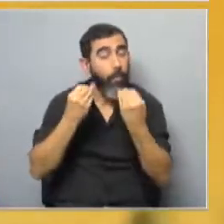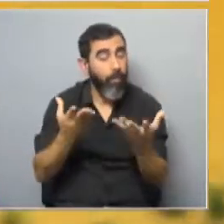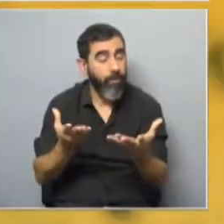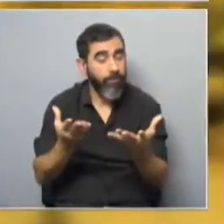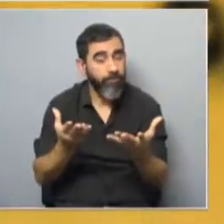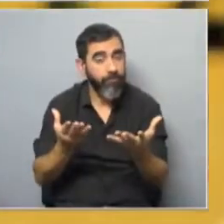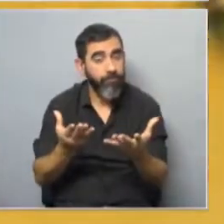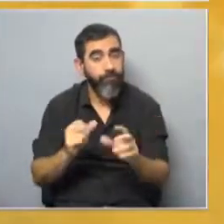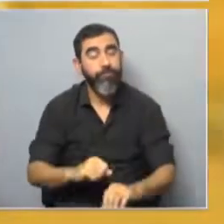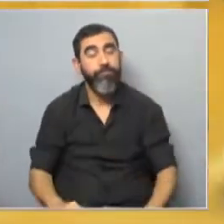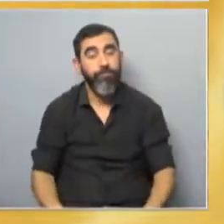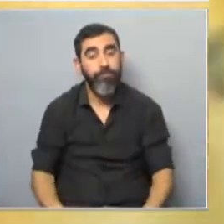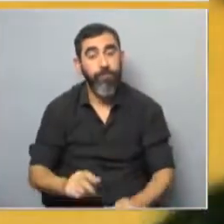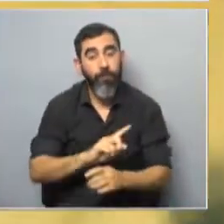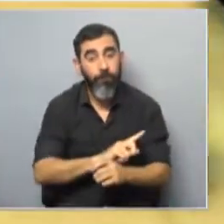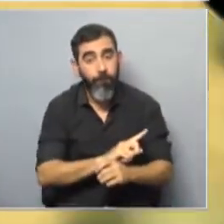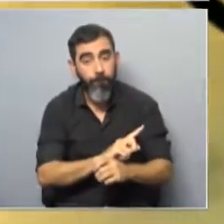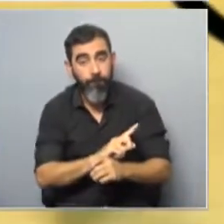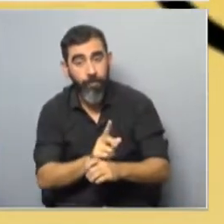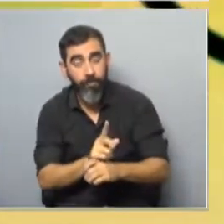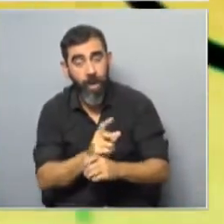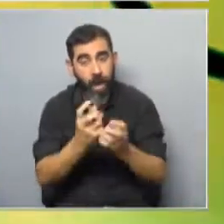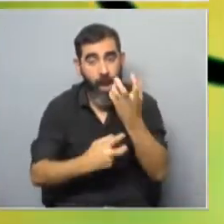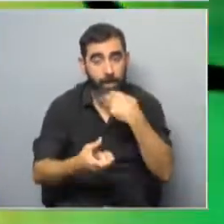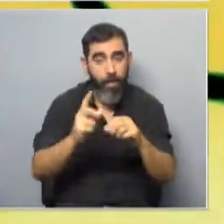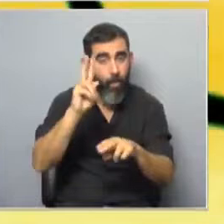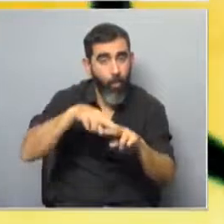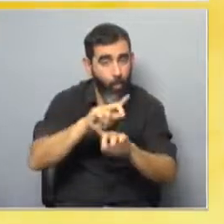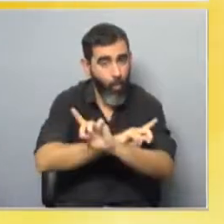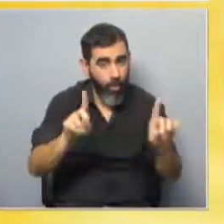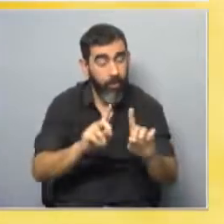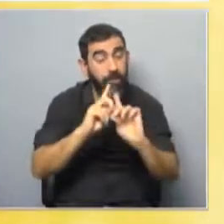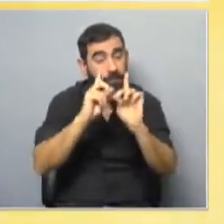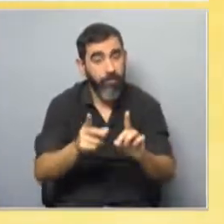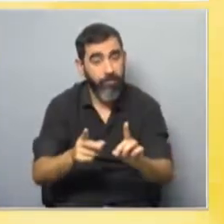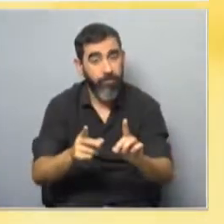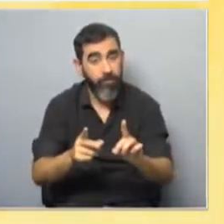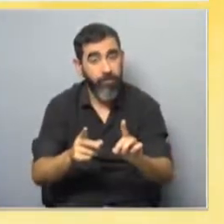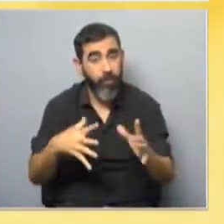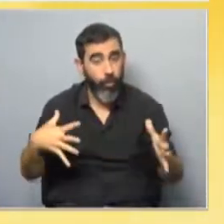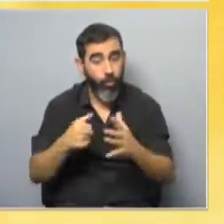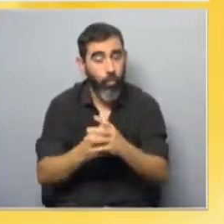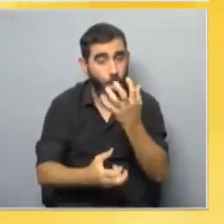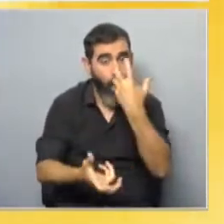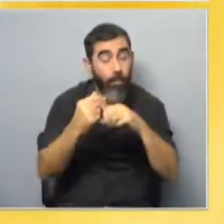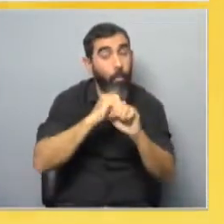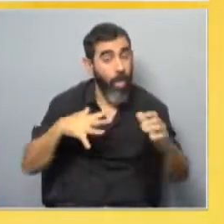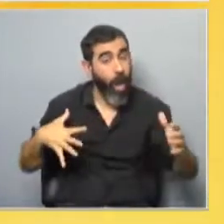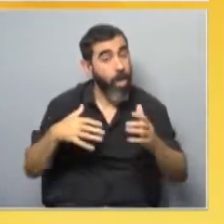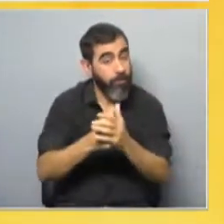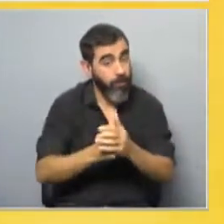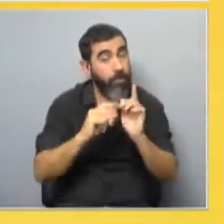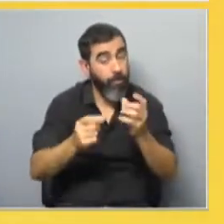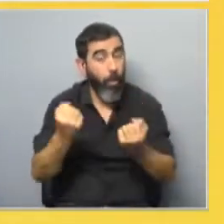también no solo a esa velocidad, bueno, los animales no mueren, sino que también, digo, un atropello de fauna puede generar un accidente a Sí, los